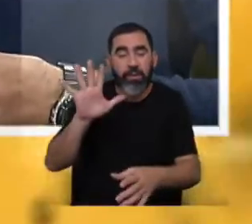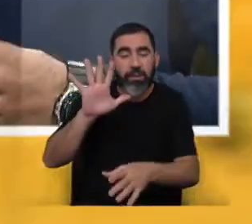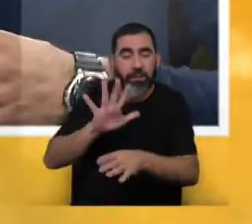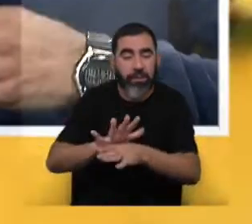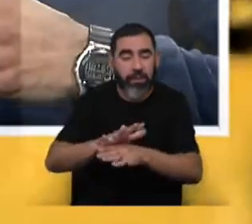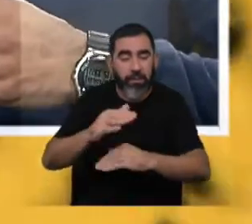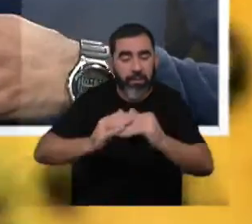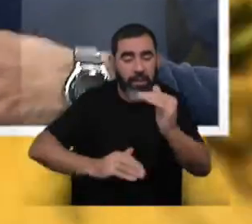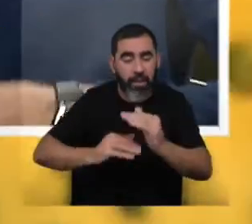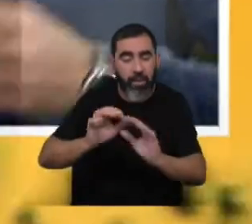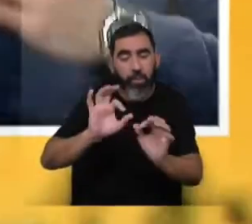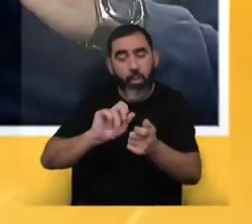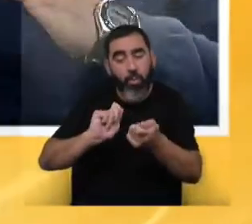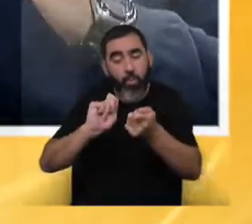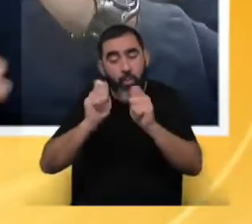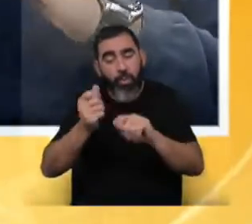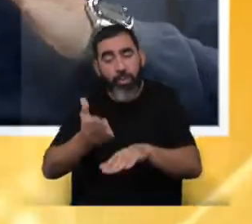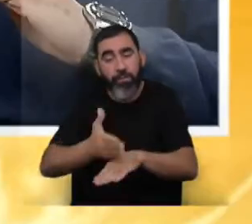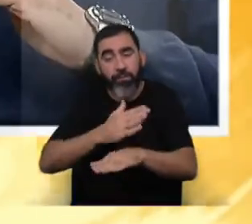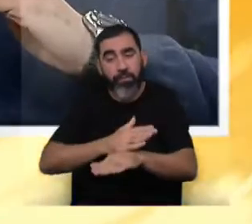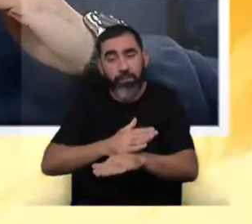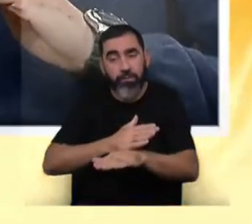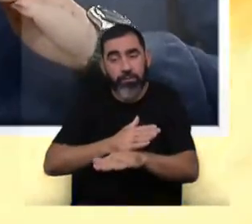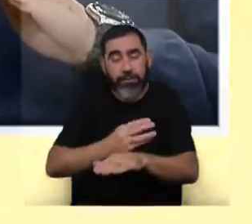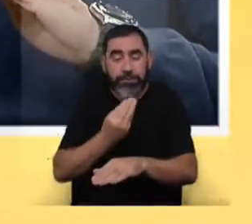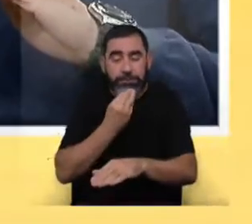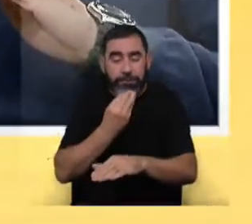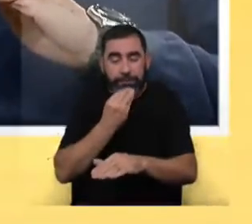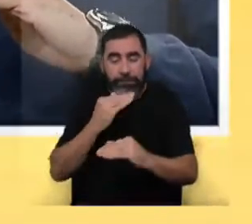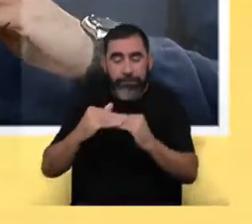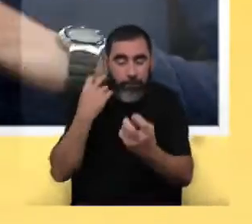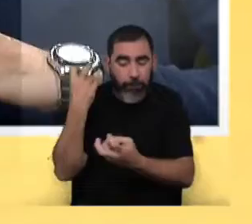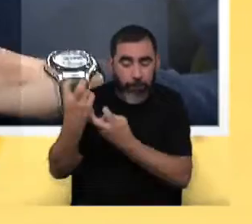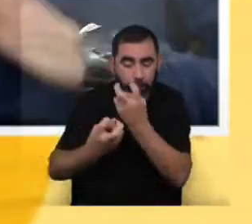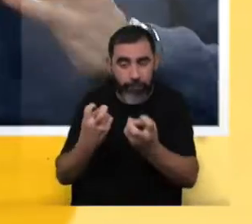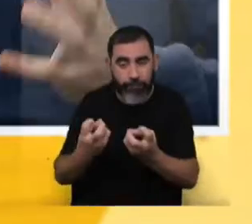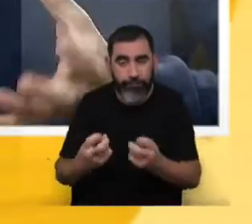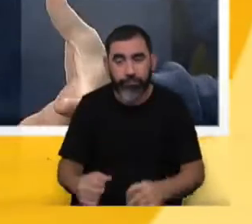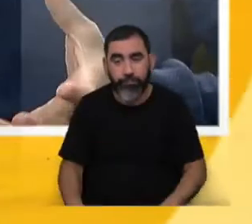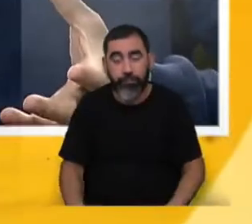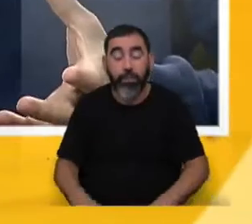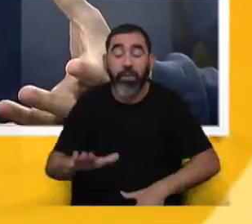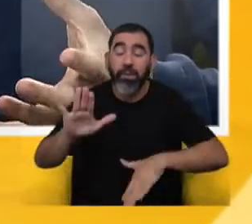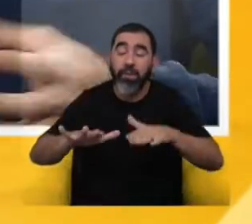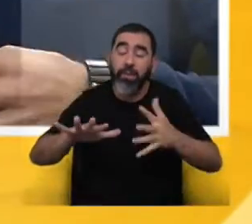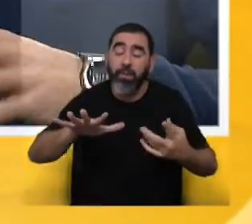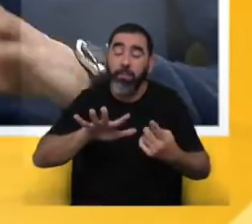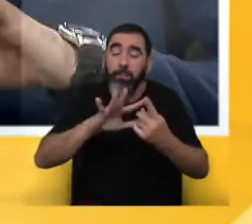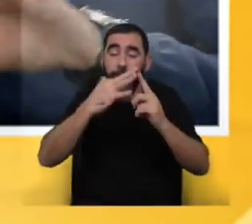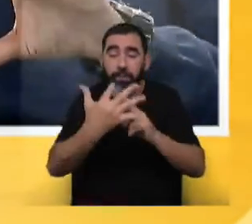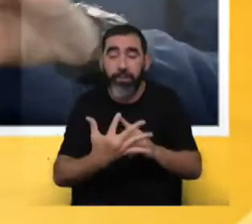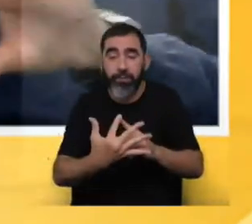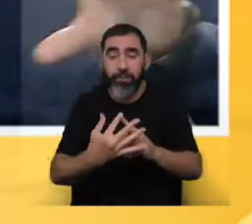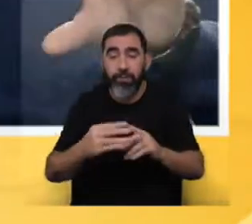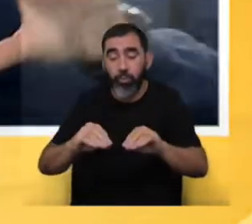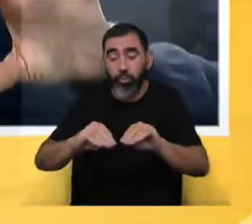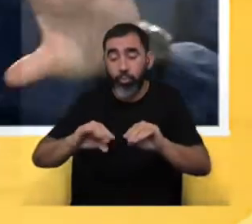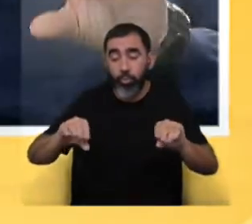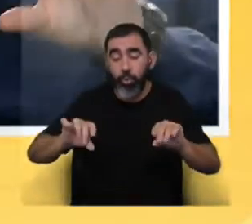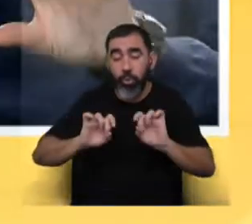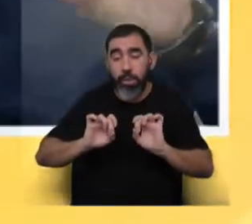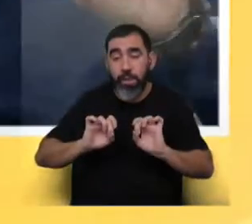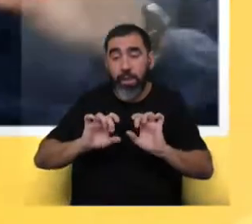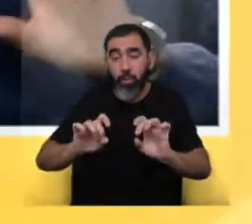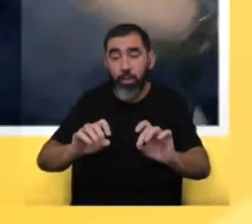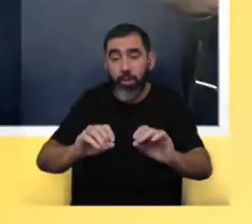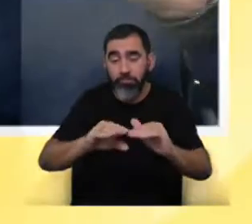una modificación previa que estarían mascarando lo que nosotros estamos buscando. Entonces depende mucho del contexto. Cuando el suelo es natural, los horizontes